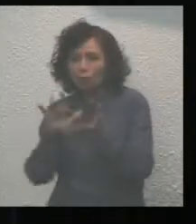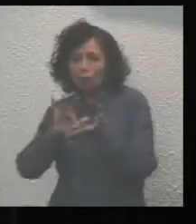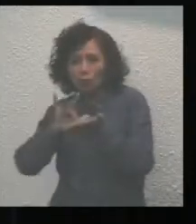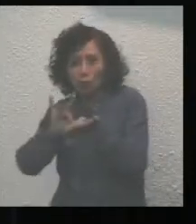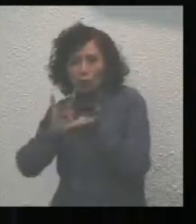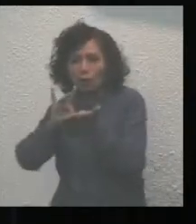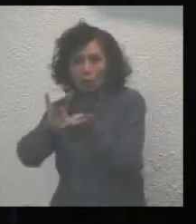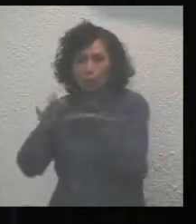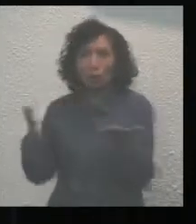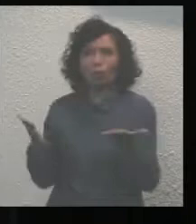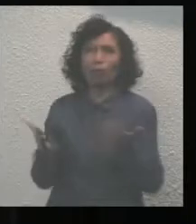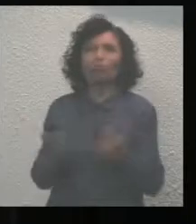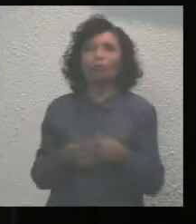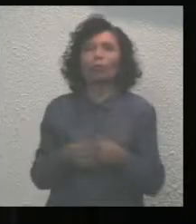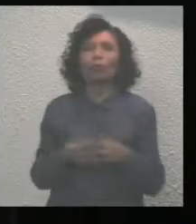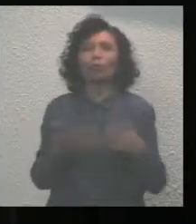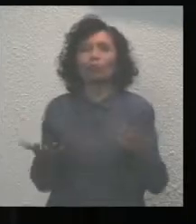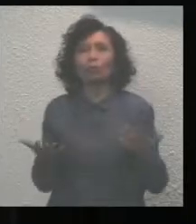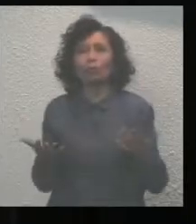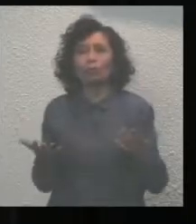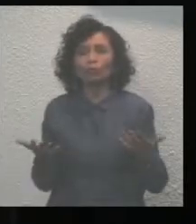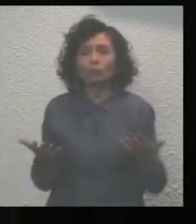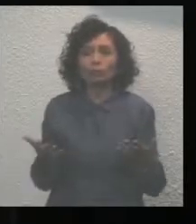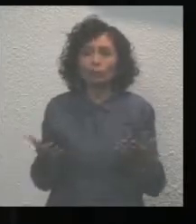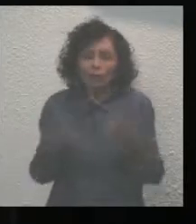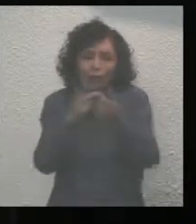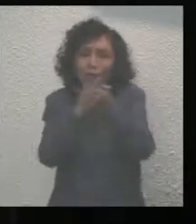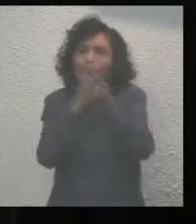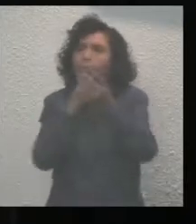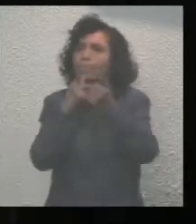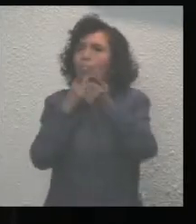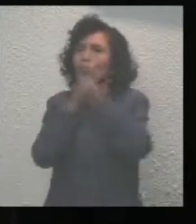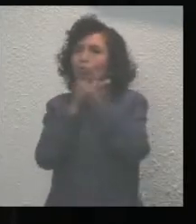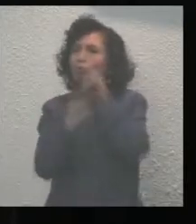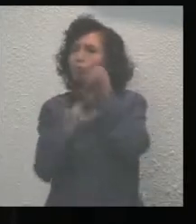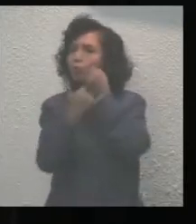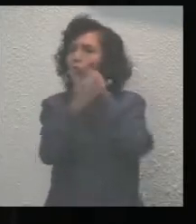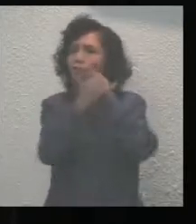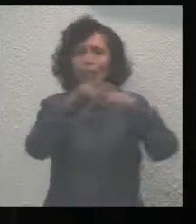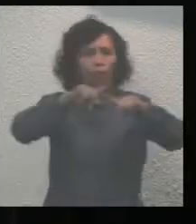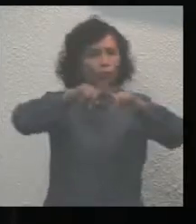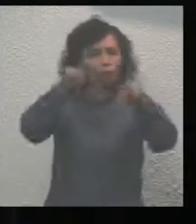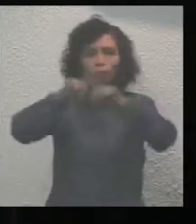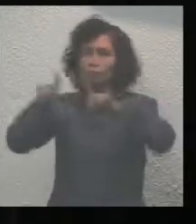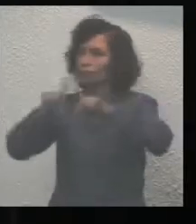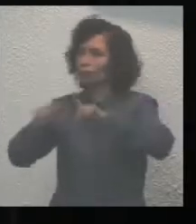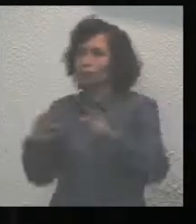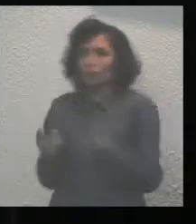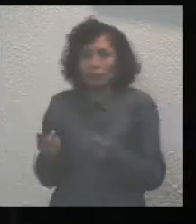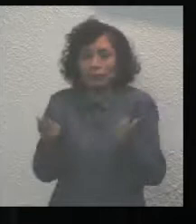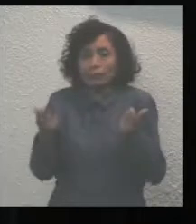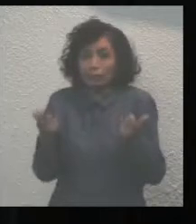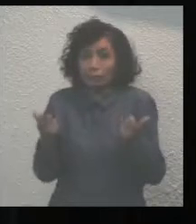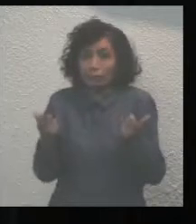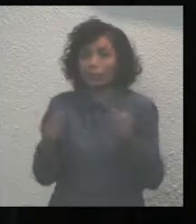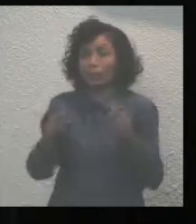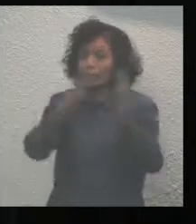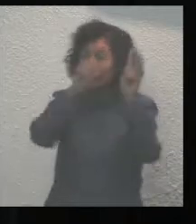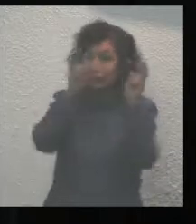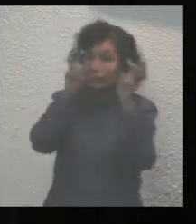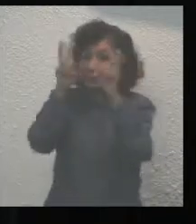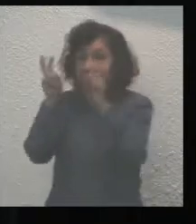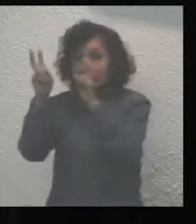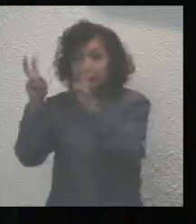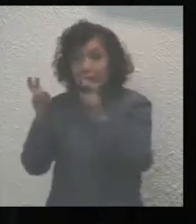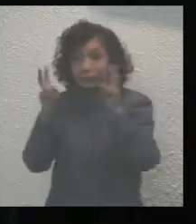fortalecimiento municipal y por el apoyo a proyectos de desarrollo y diversificación económica, entre otros temas que serán